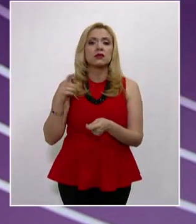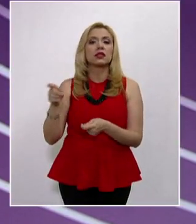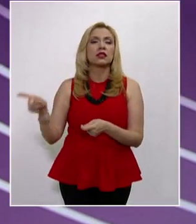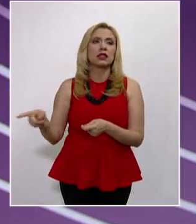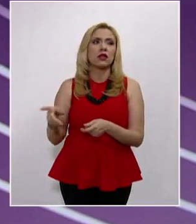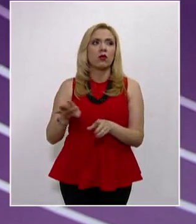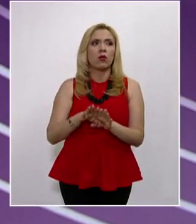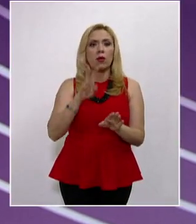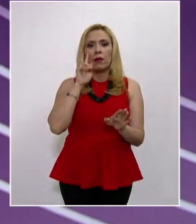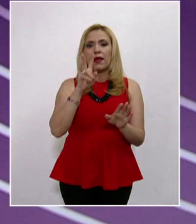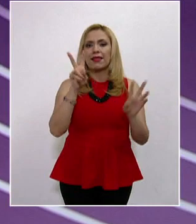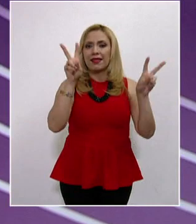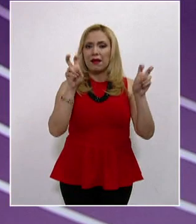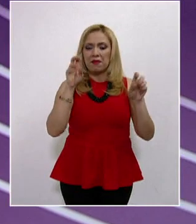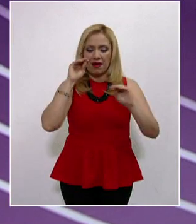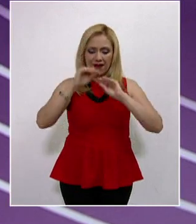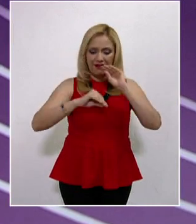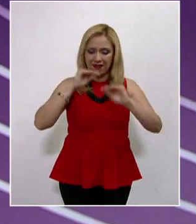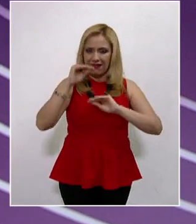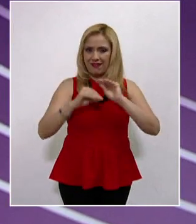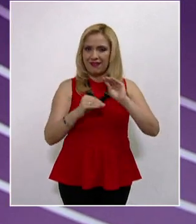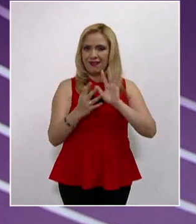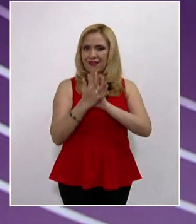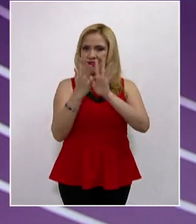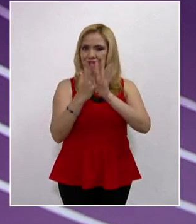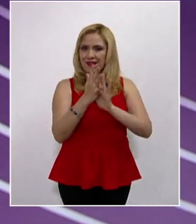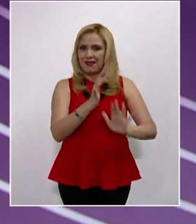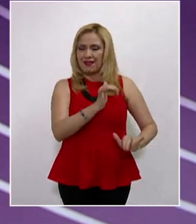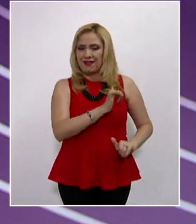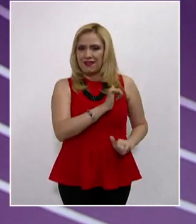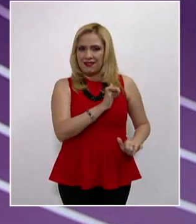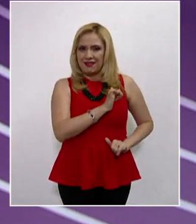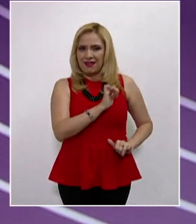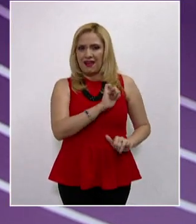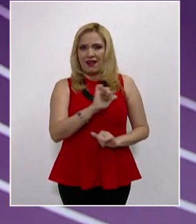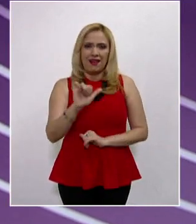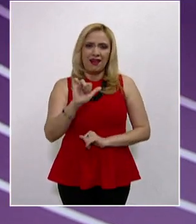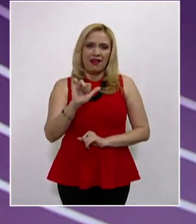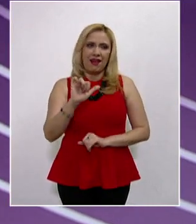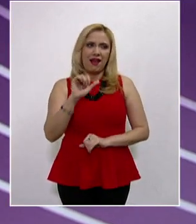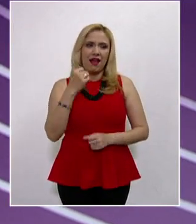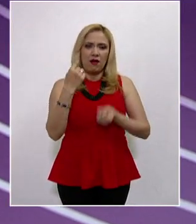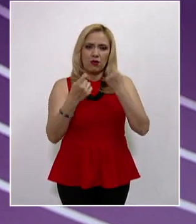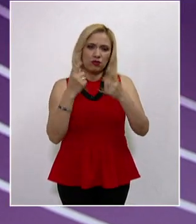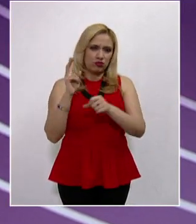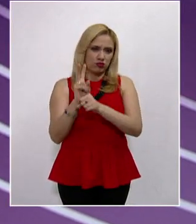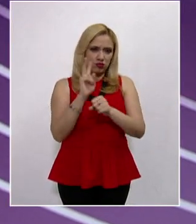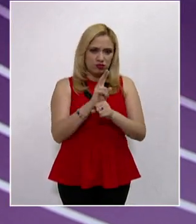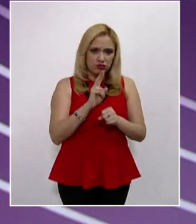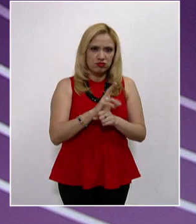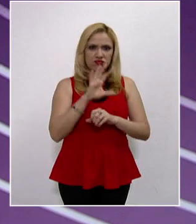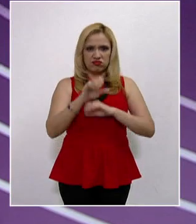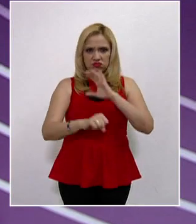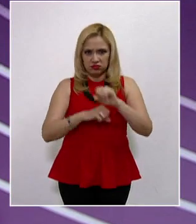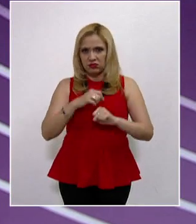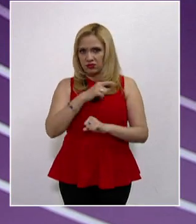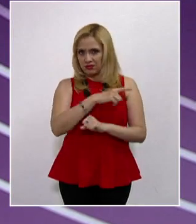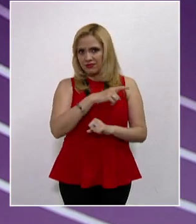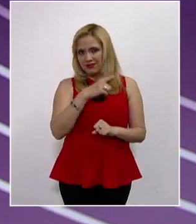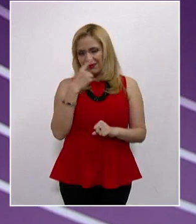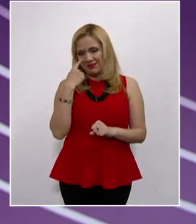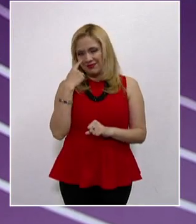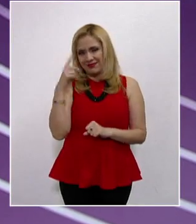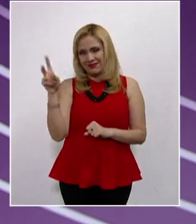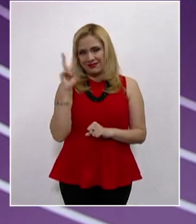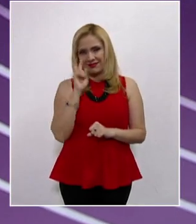volvemos al tema del diseño y de la participación de las Fuerzas Armadas en cierto tipo de labores de seguridad y de persecución de delitos. Dice,